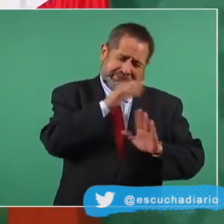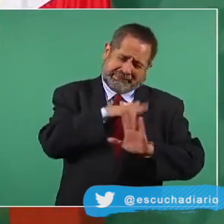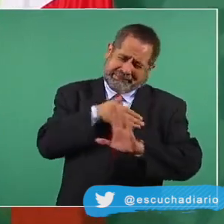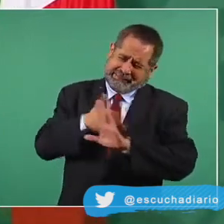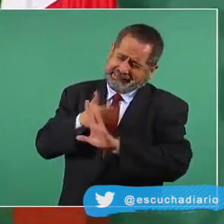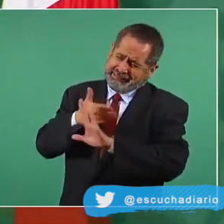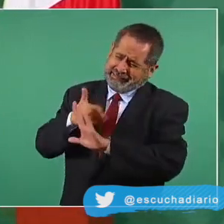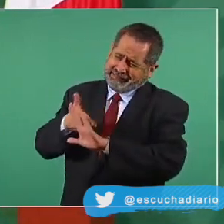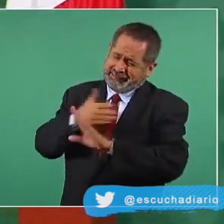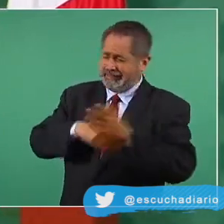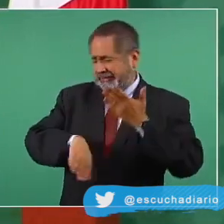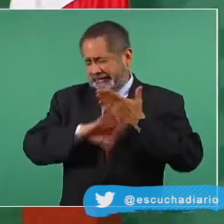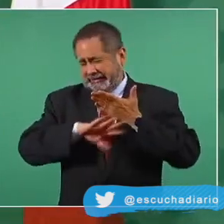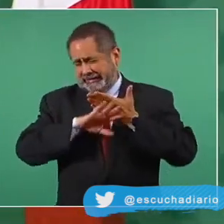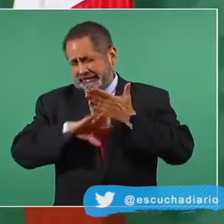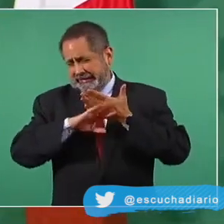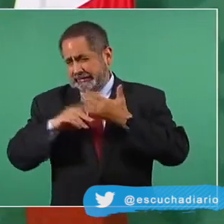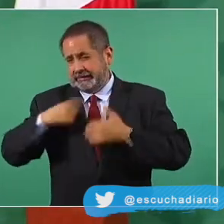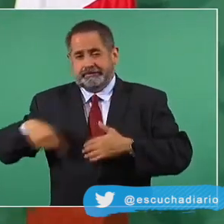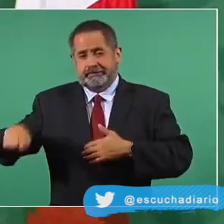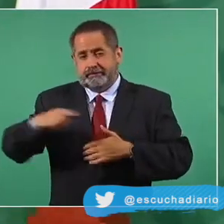como nunca,